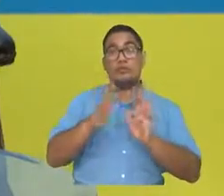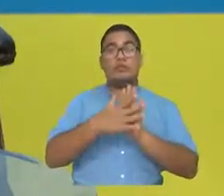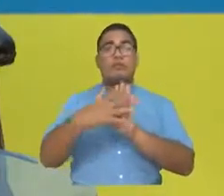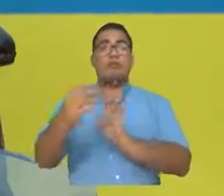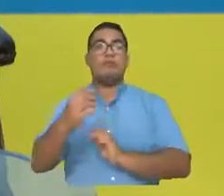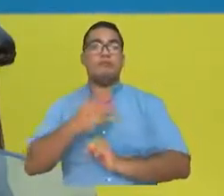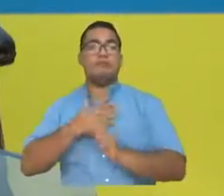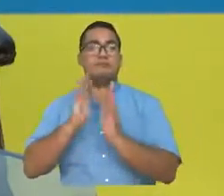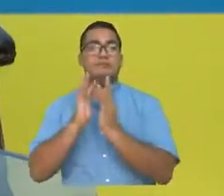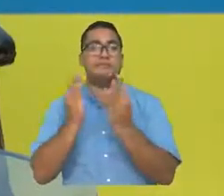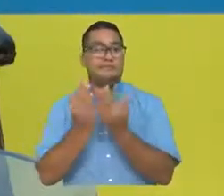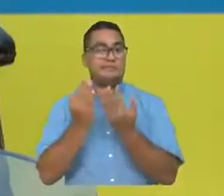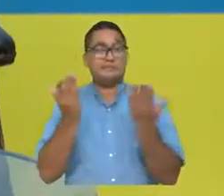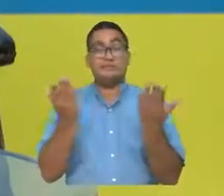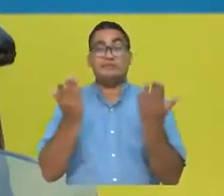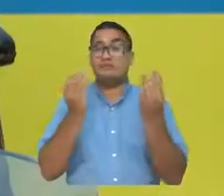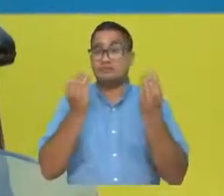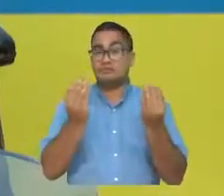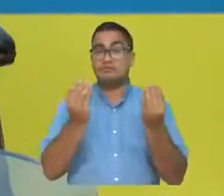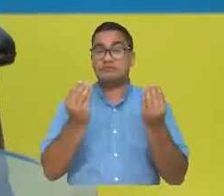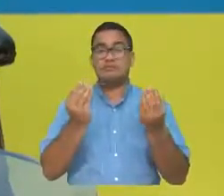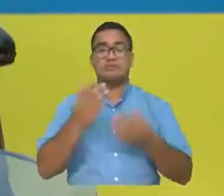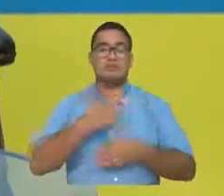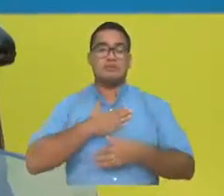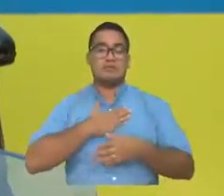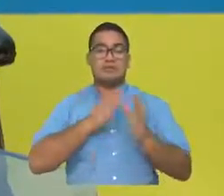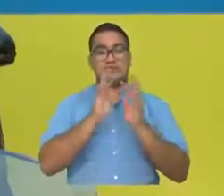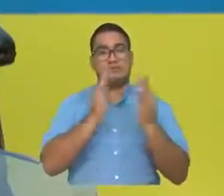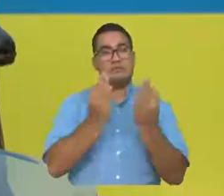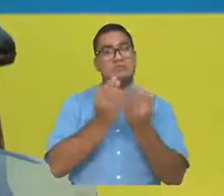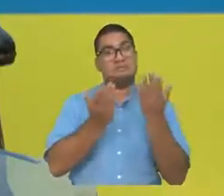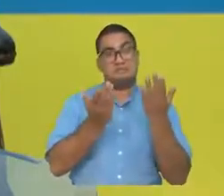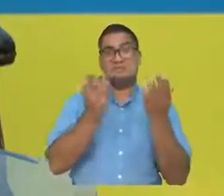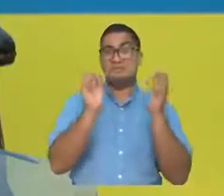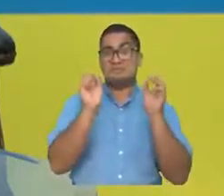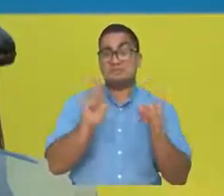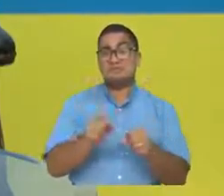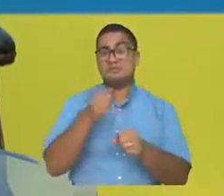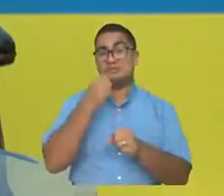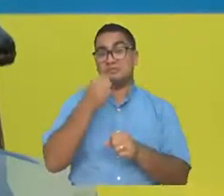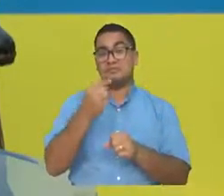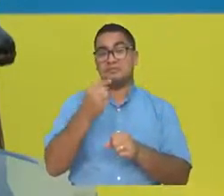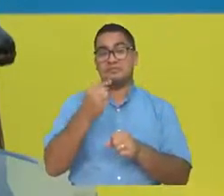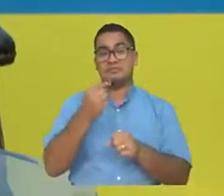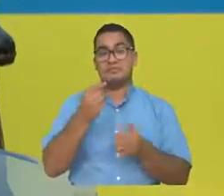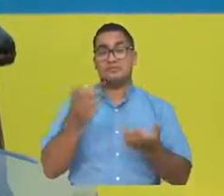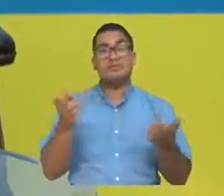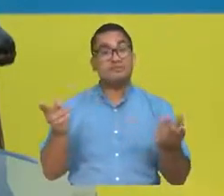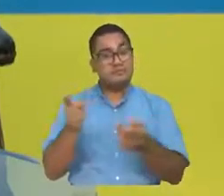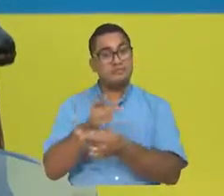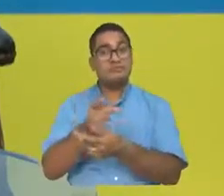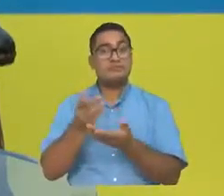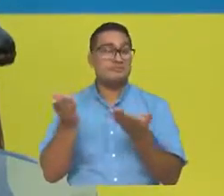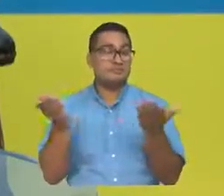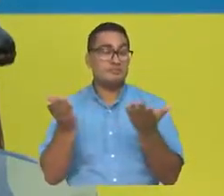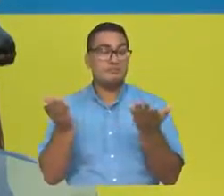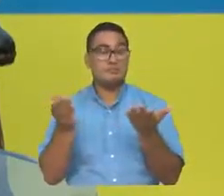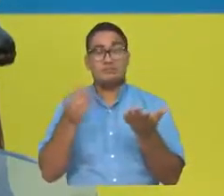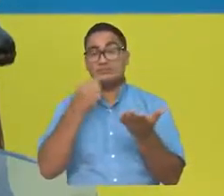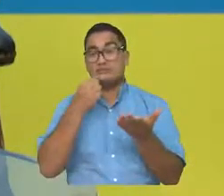ni el olfato, los olores. ¿Cómo saber si yo soy portador del COVID-19? Y lo peor, pues,